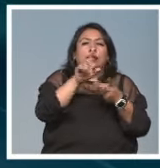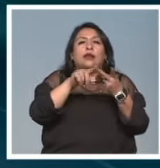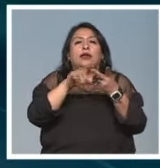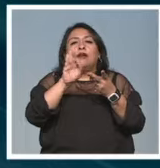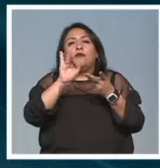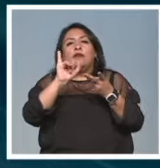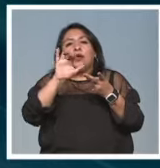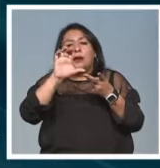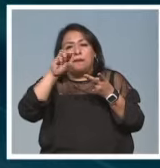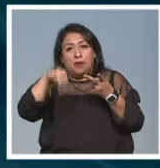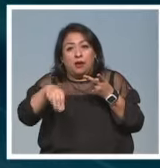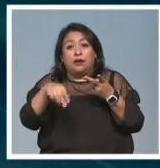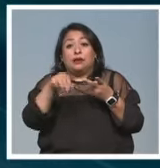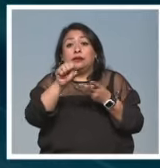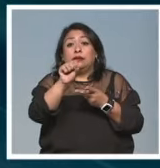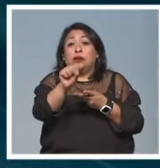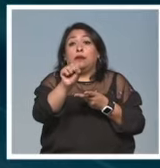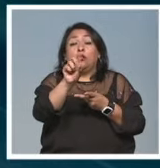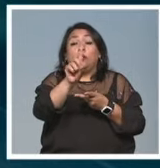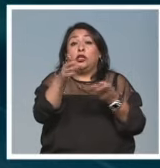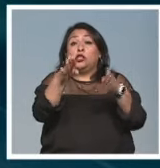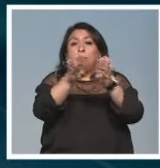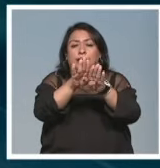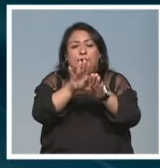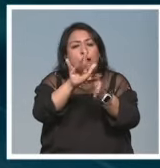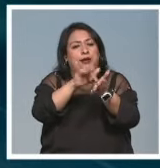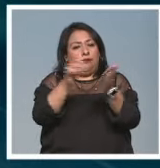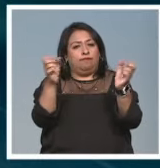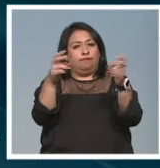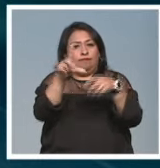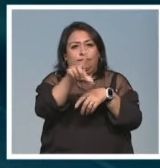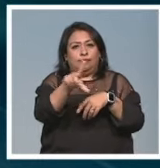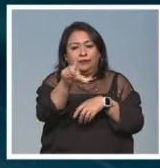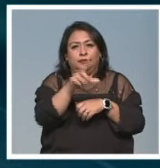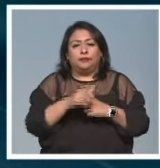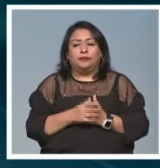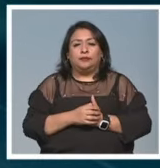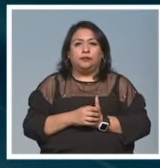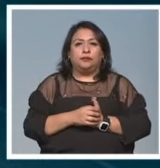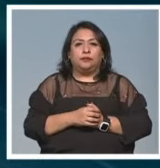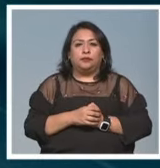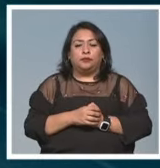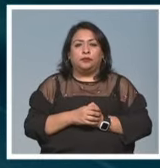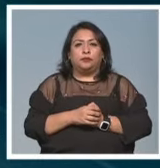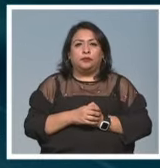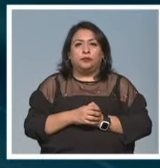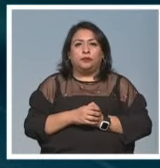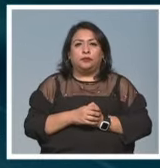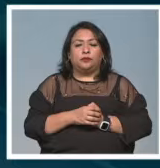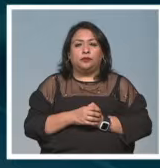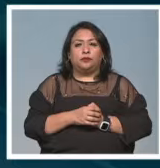Internacional Cervantino, que este fin de semana llegan a su fin. Muchas gracias. Nos vemos el lunes.